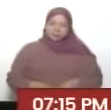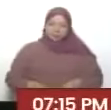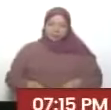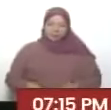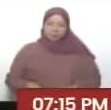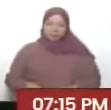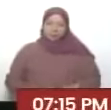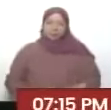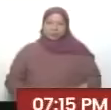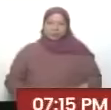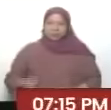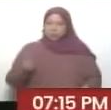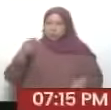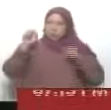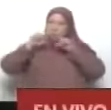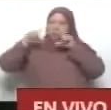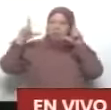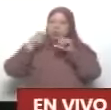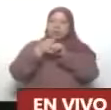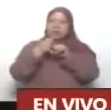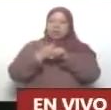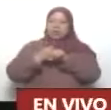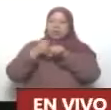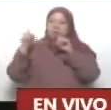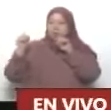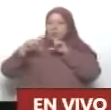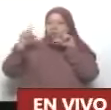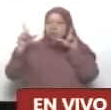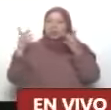Y yo me quedé loco, yo le dije a Silvia que quedé loco, pues.